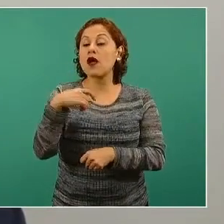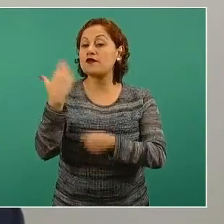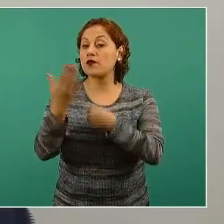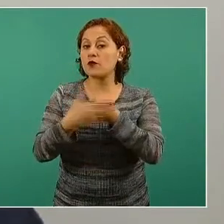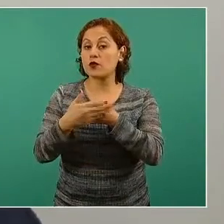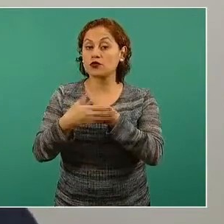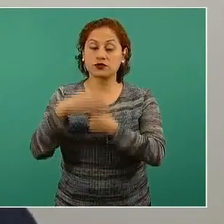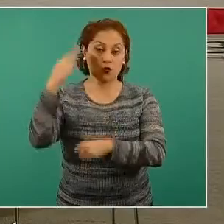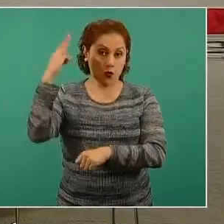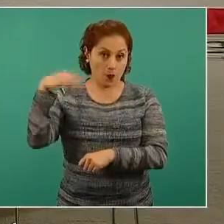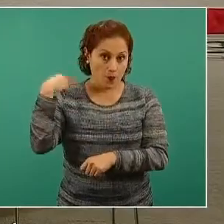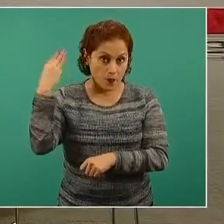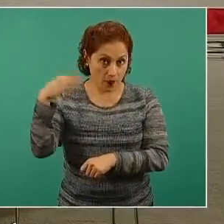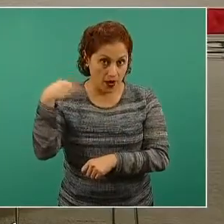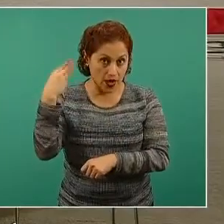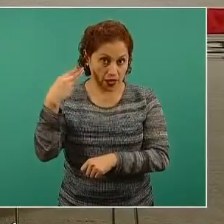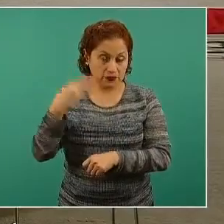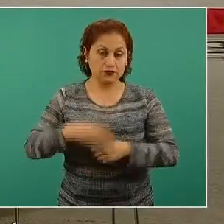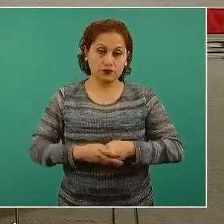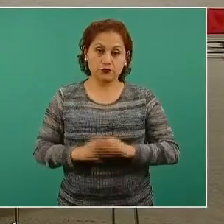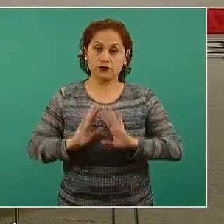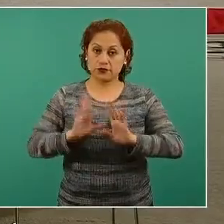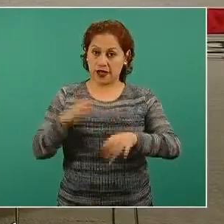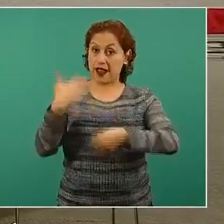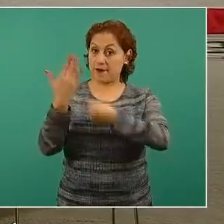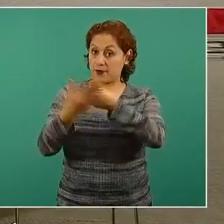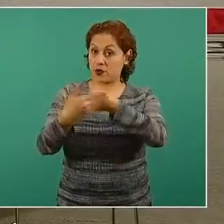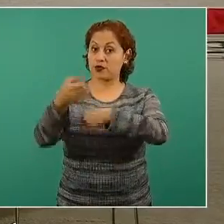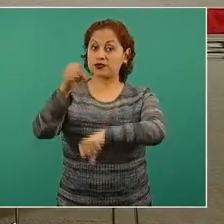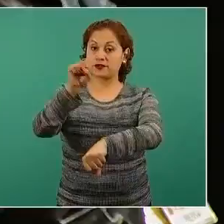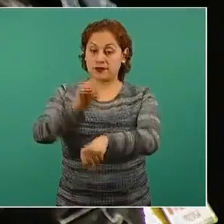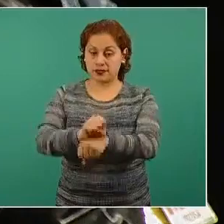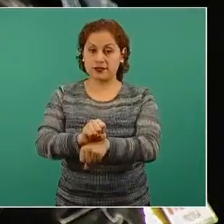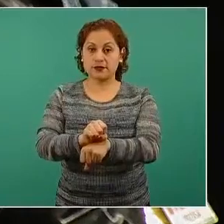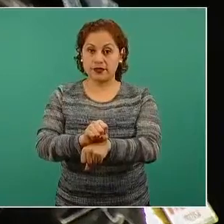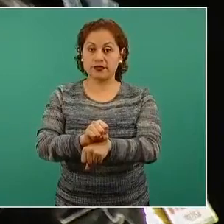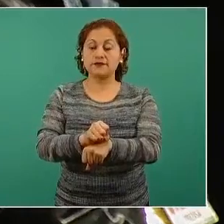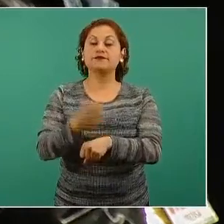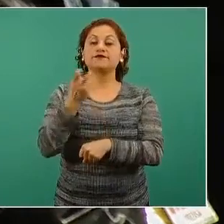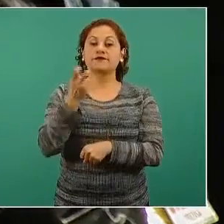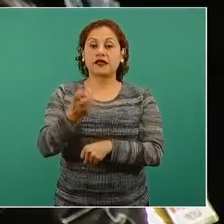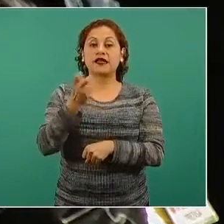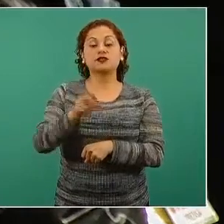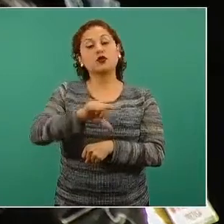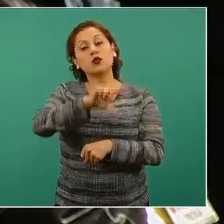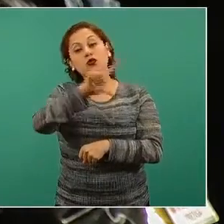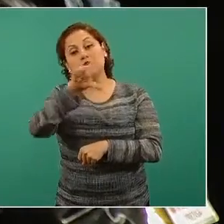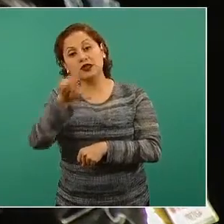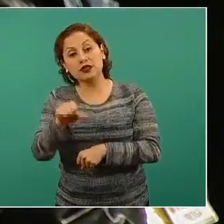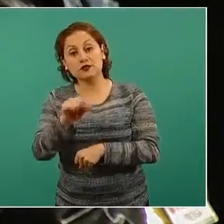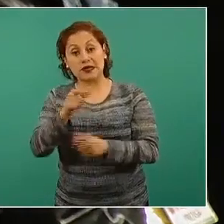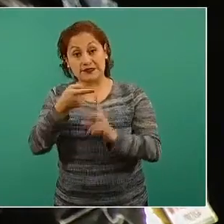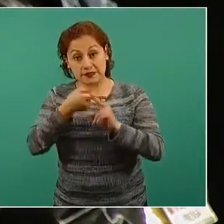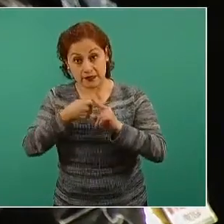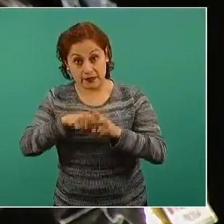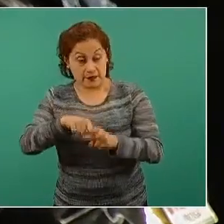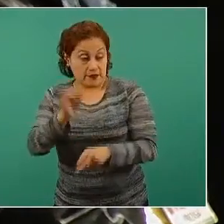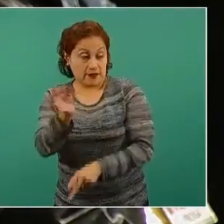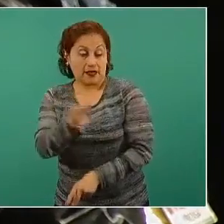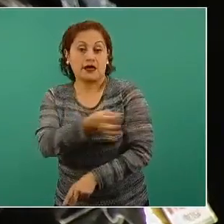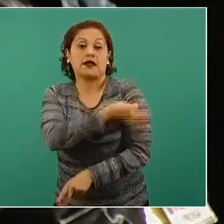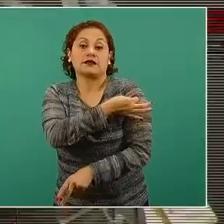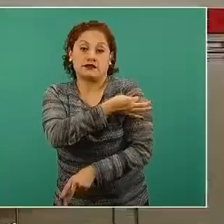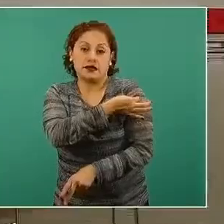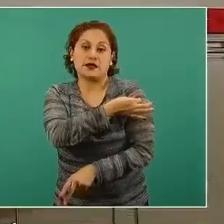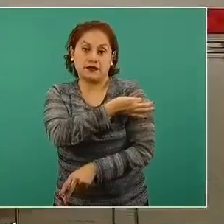la próxima, y entonces vendrá un proceso de verificación que continúa. Esto inició desde que llegaron las dosis